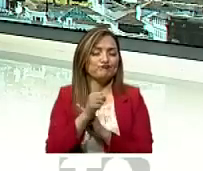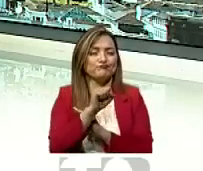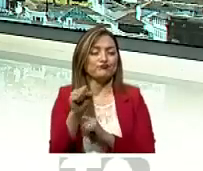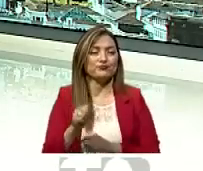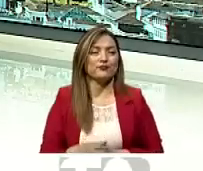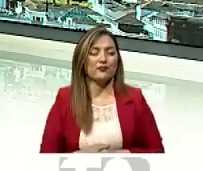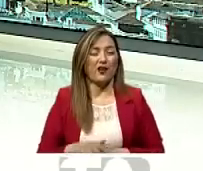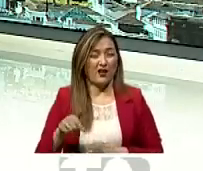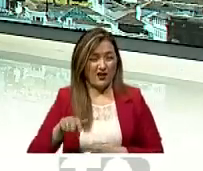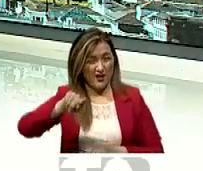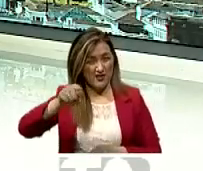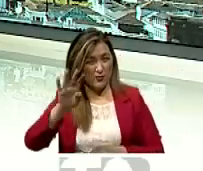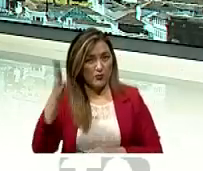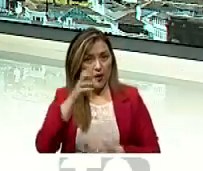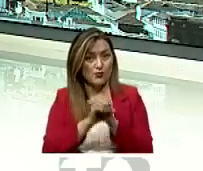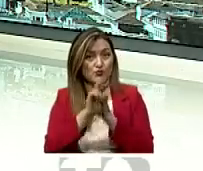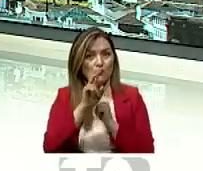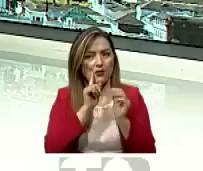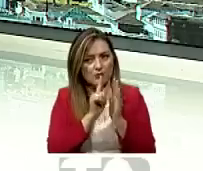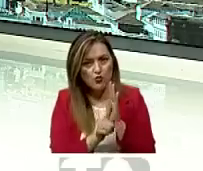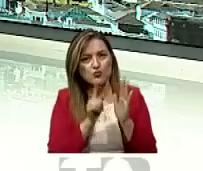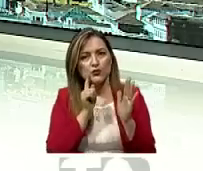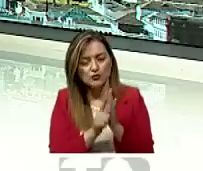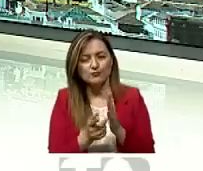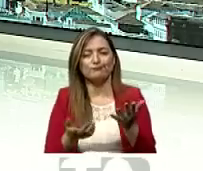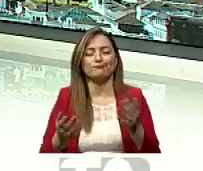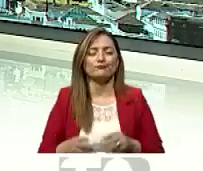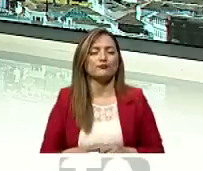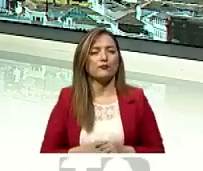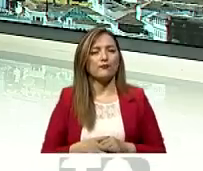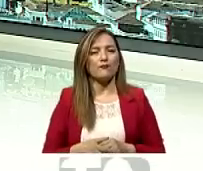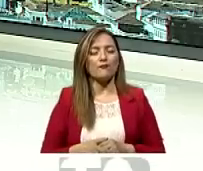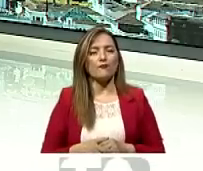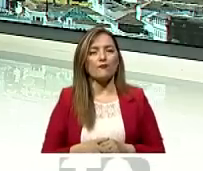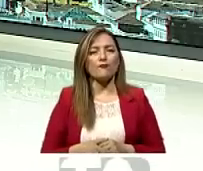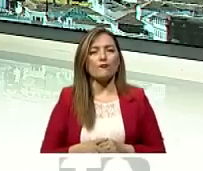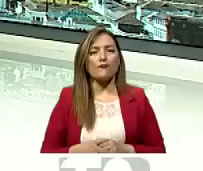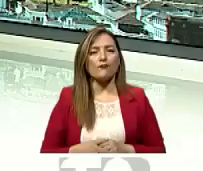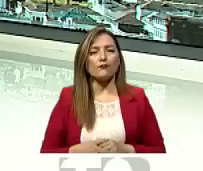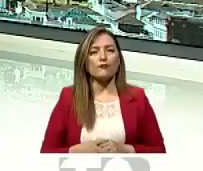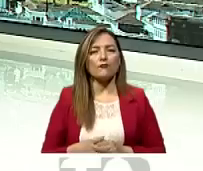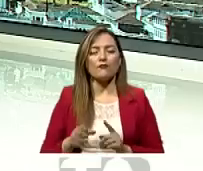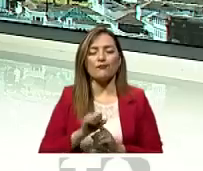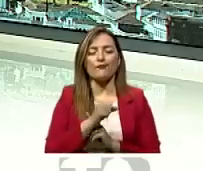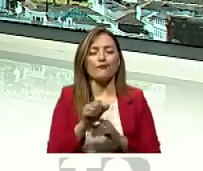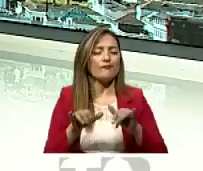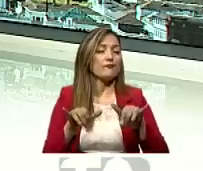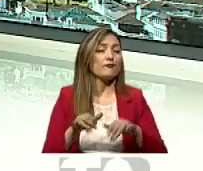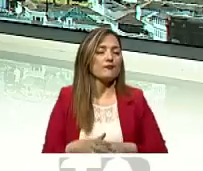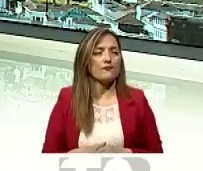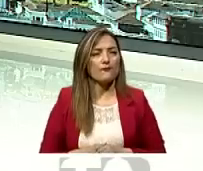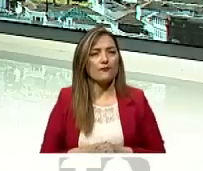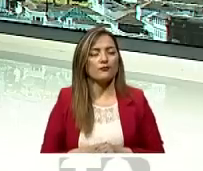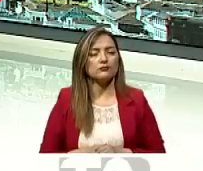venido denunciando hace 2 años lo que sucede con este medio de transporte. Sin embargo, vemos que la situación se mantiene. Hay